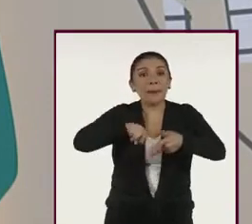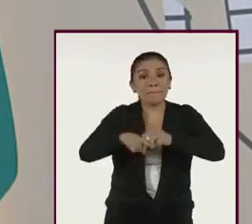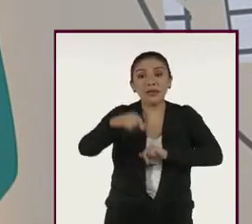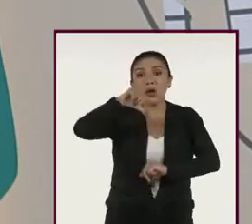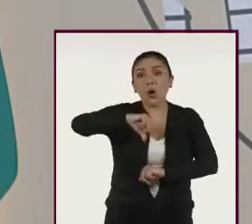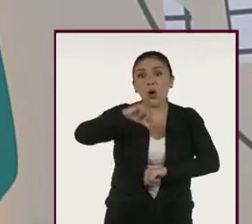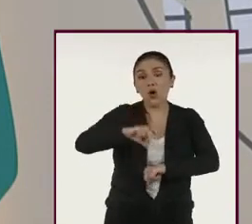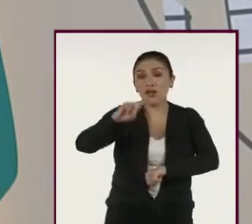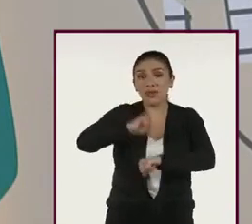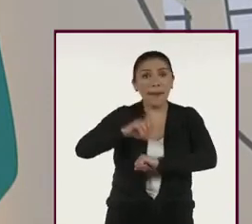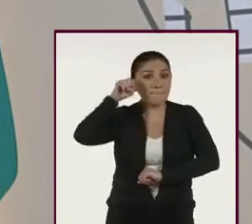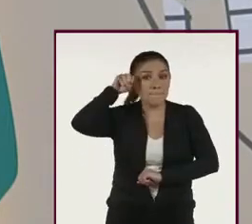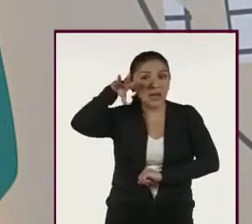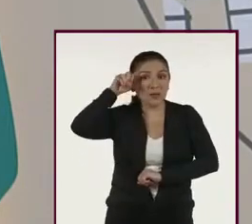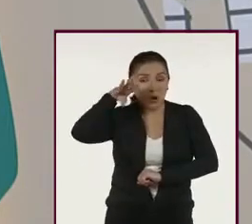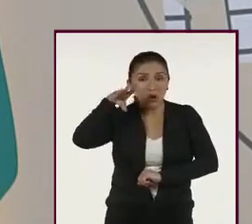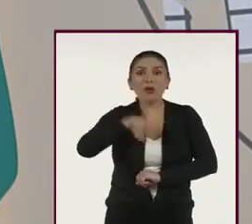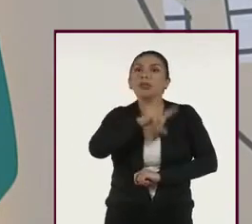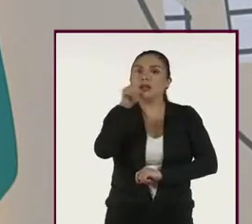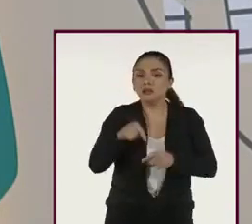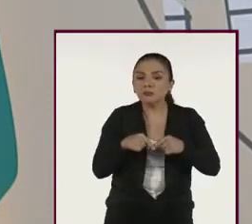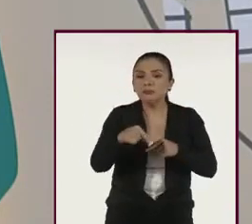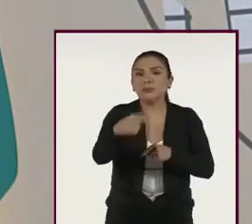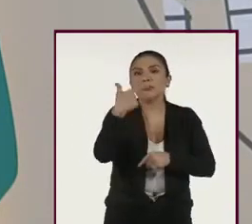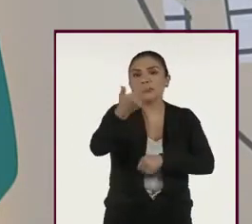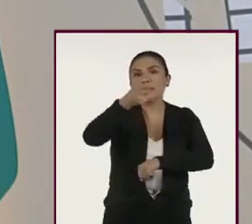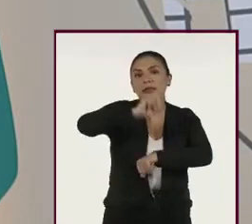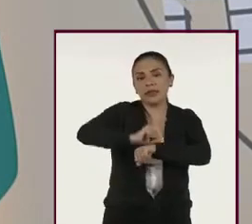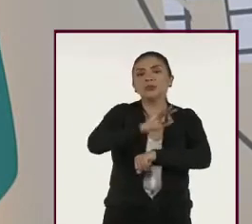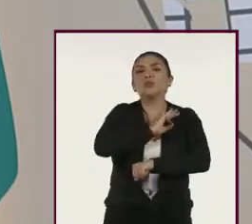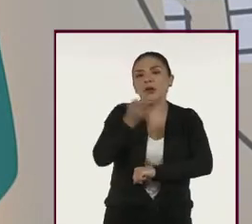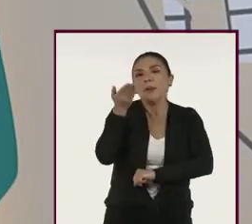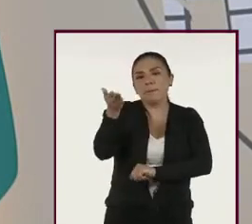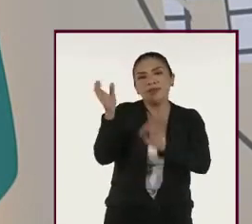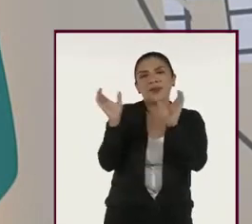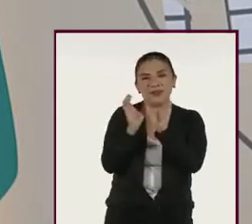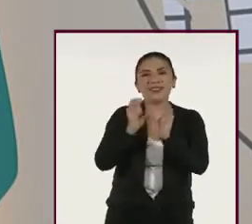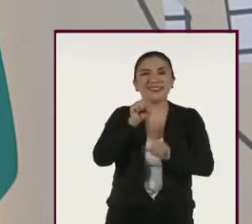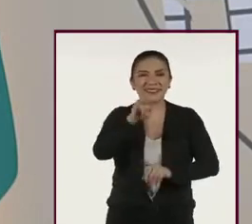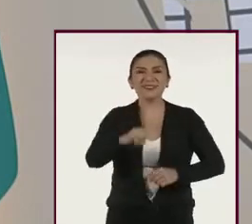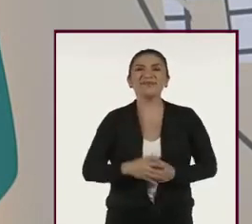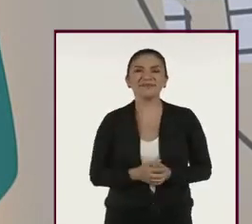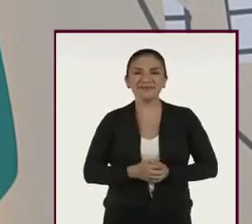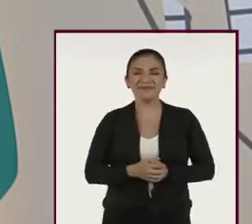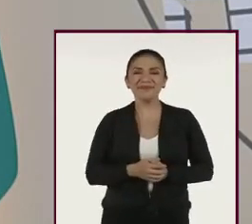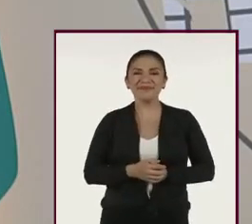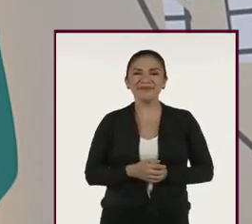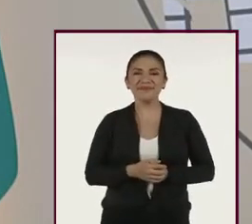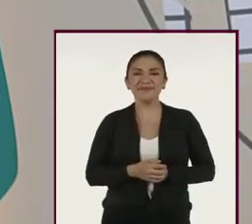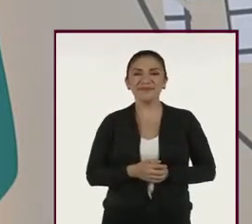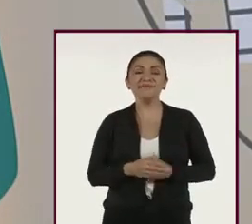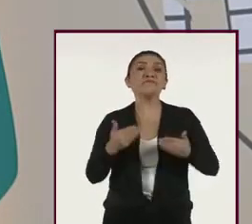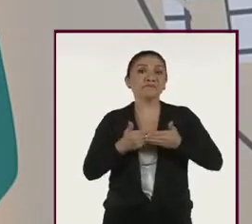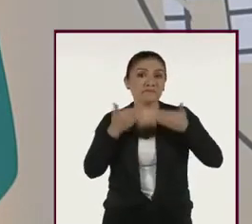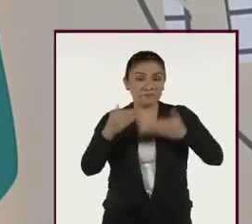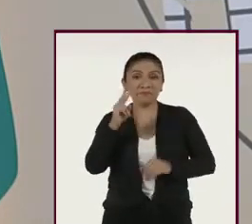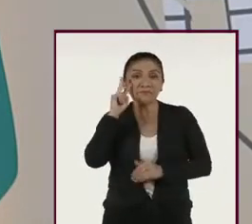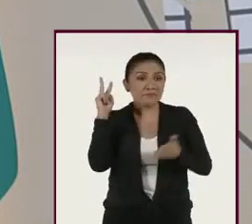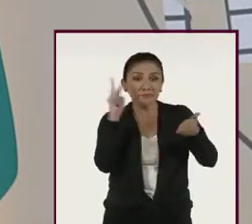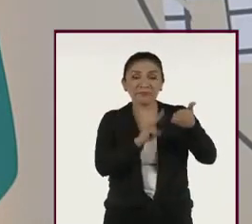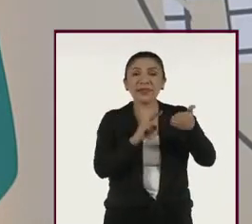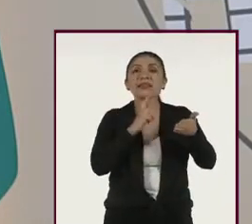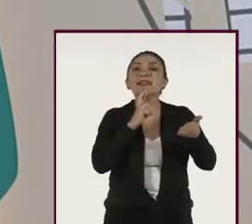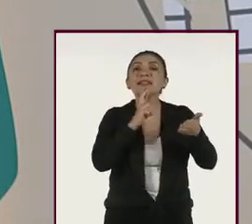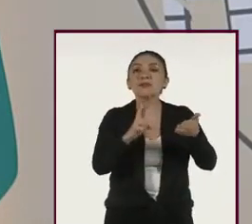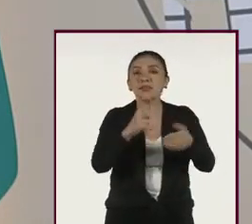a partir de esta fecha de transmisión en vivo para obtener la constancia. Y es momento de revisar las respuestas de